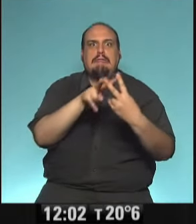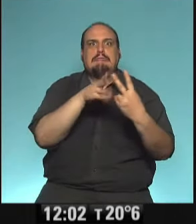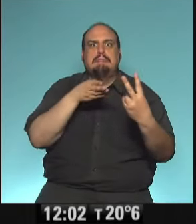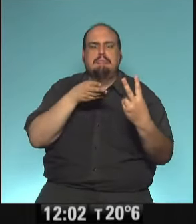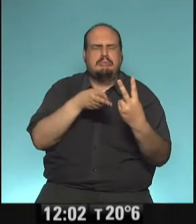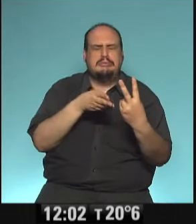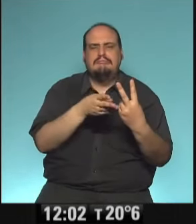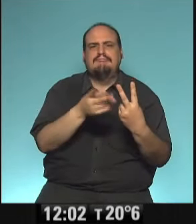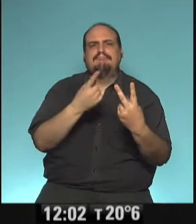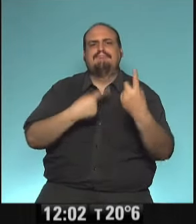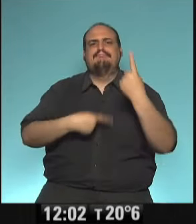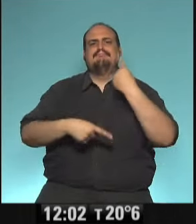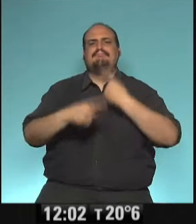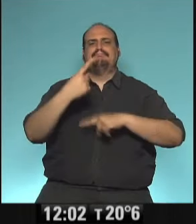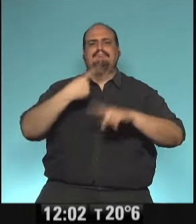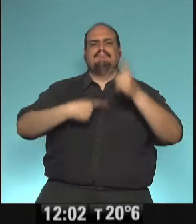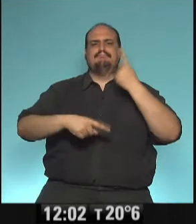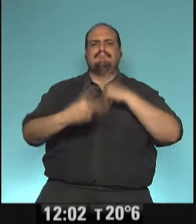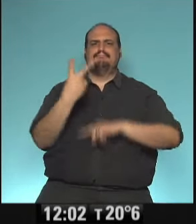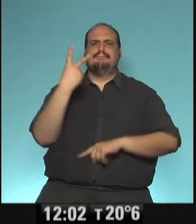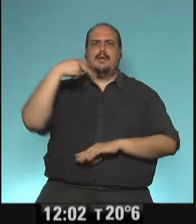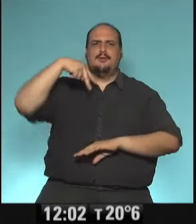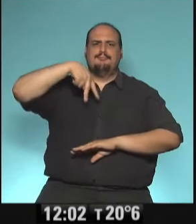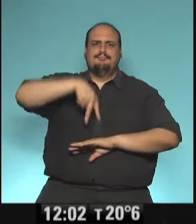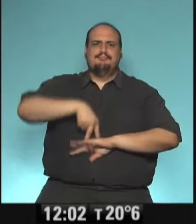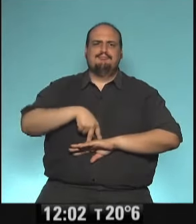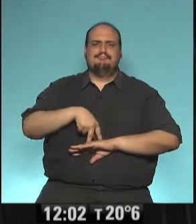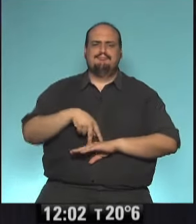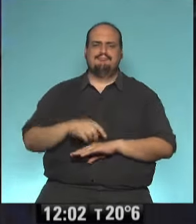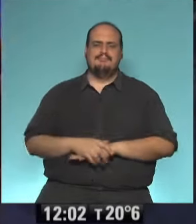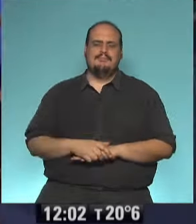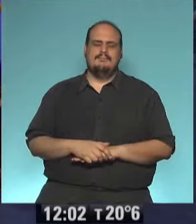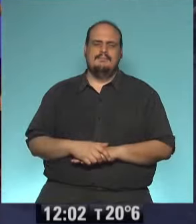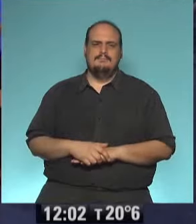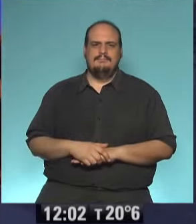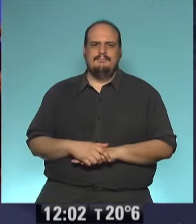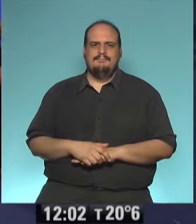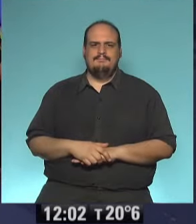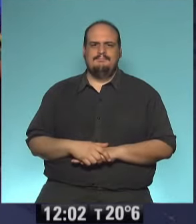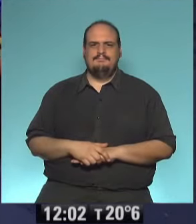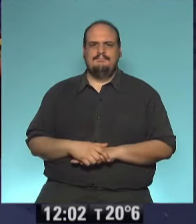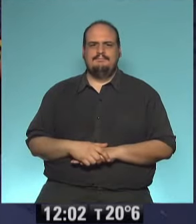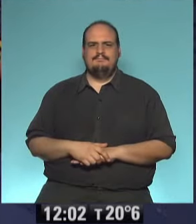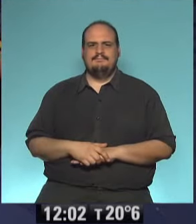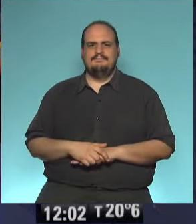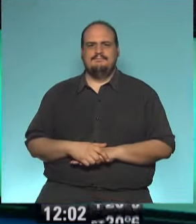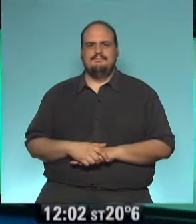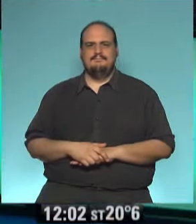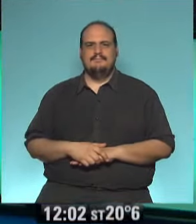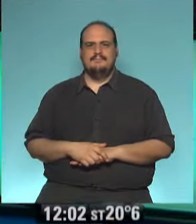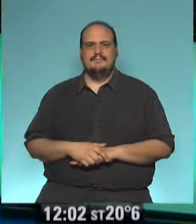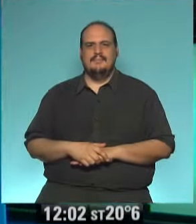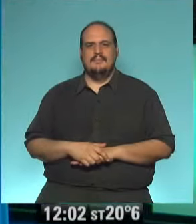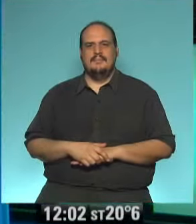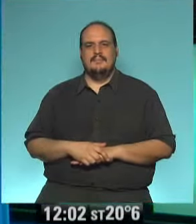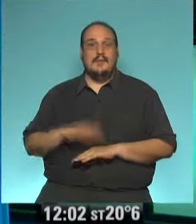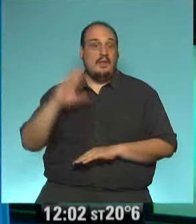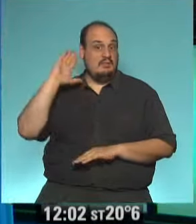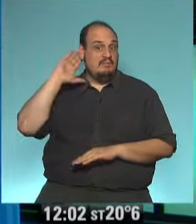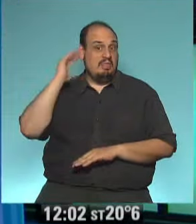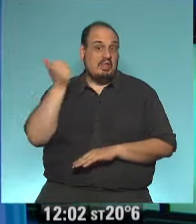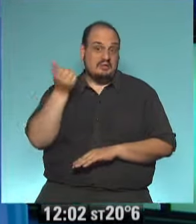gigante. No se preocupen. Un gigante que se fue. El castillo te miraba a retroceder dos castilleros. Vuelve salir. Para atrás. El 16, bueno, pero sabes que es casi la mitad y un más.